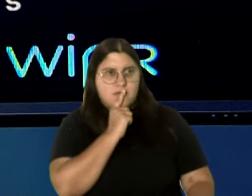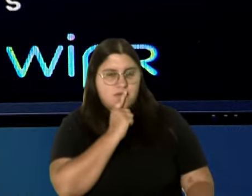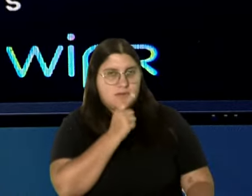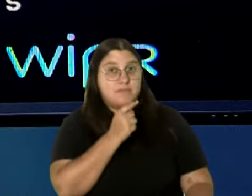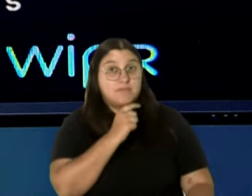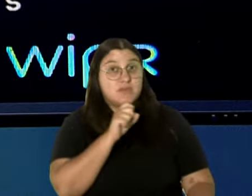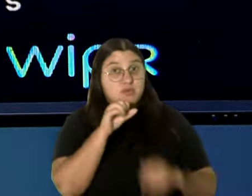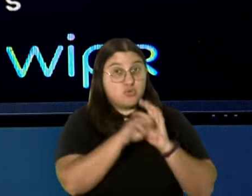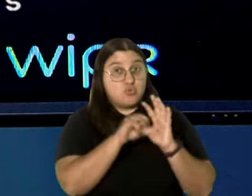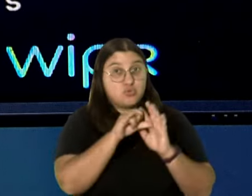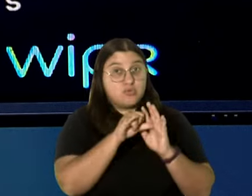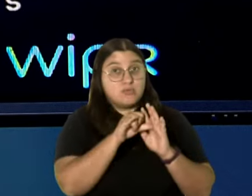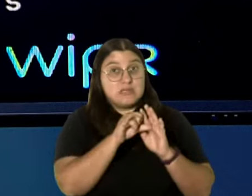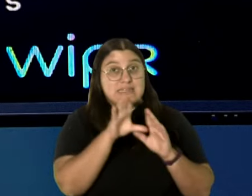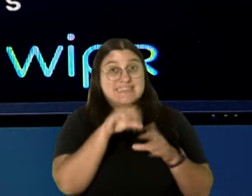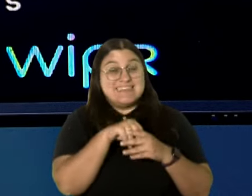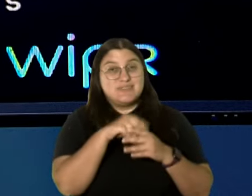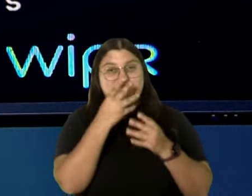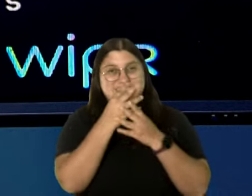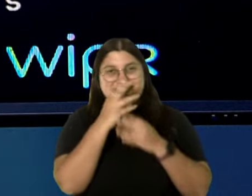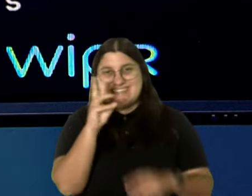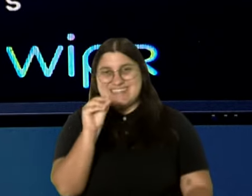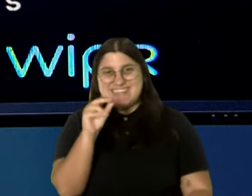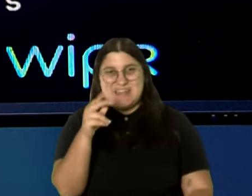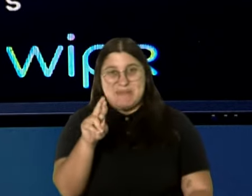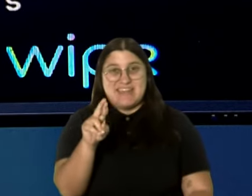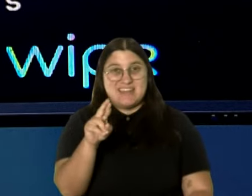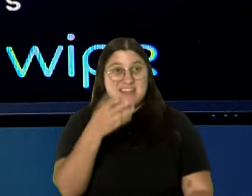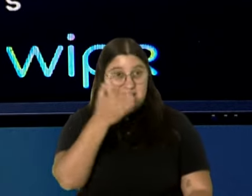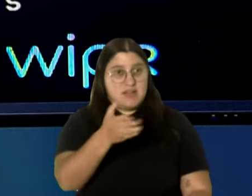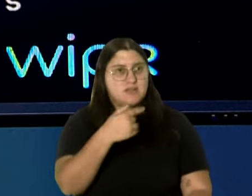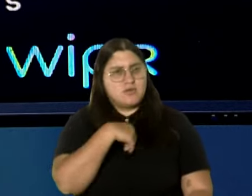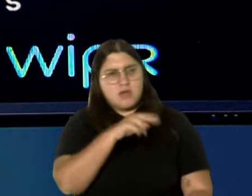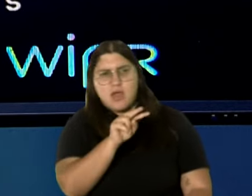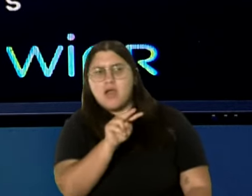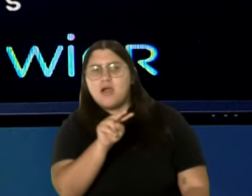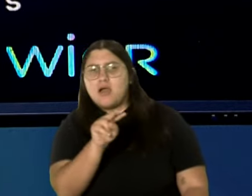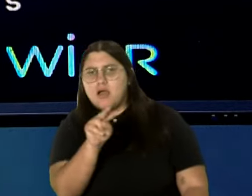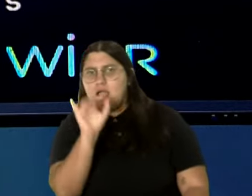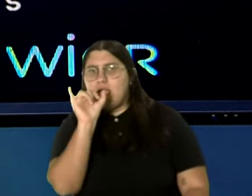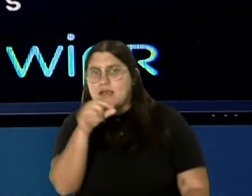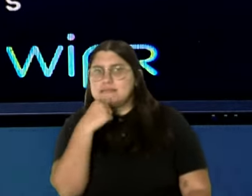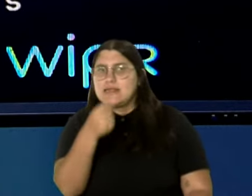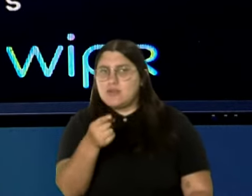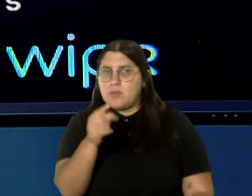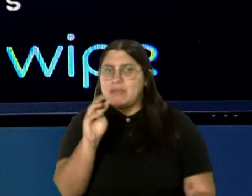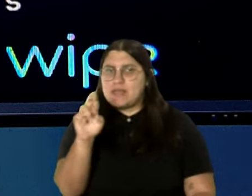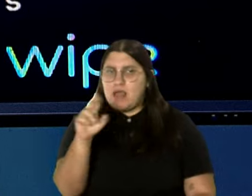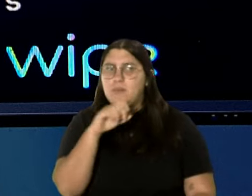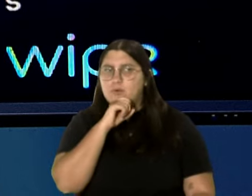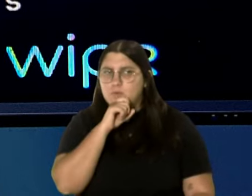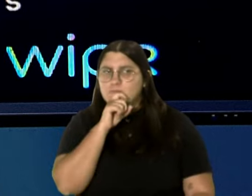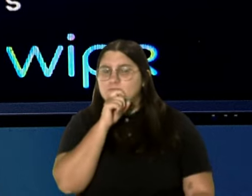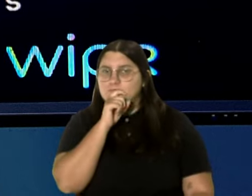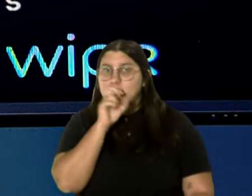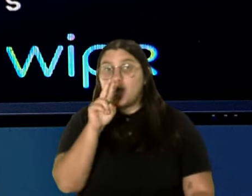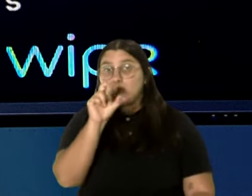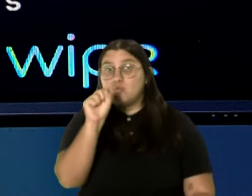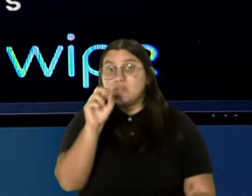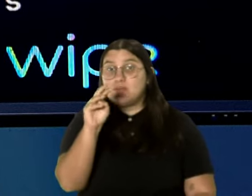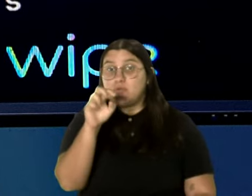en YouTube, en el canal de YouTube de Noticias 360 PR. Allí chequea, mira si este fue el que dijo Miguel Ramos, o el que dijo el U.S. Marshall, o el que